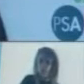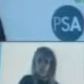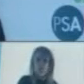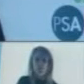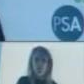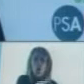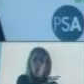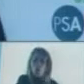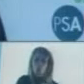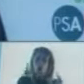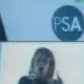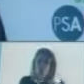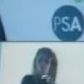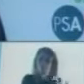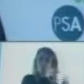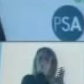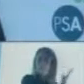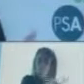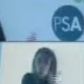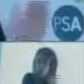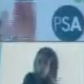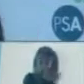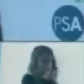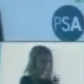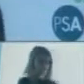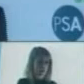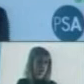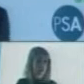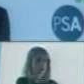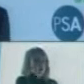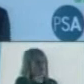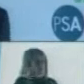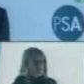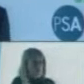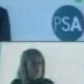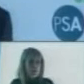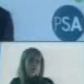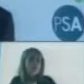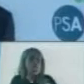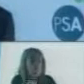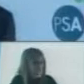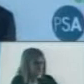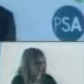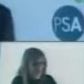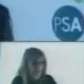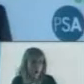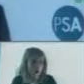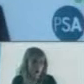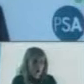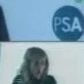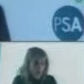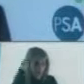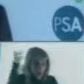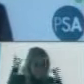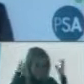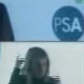de cualquier capital mundial. Estamos aquí y le voy a decir una locura. Otra locura, pero pensarla a los